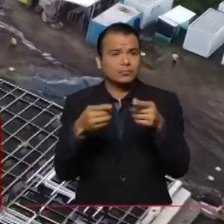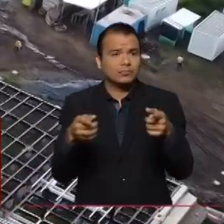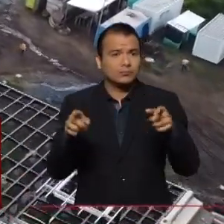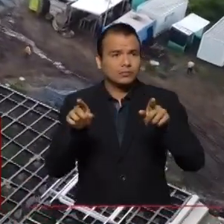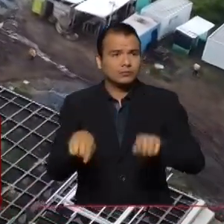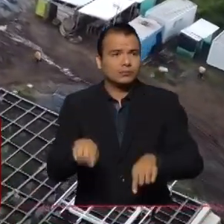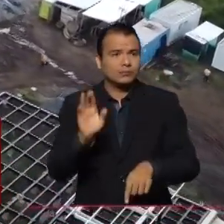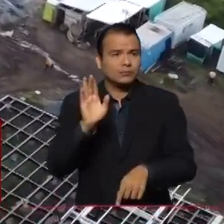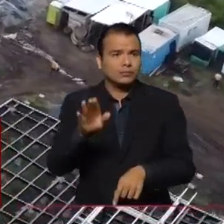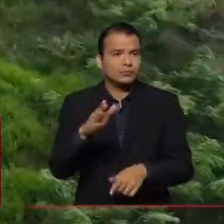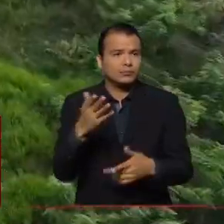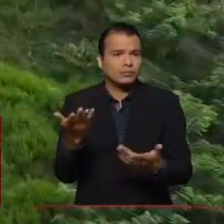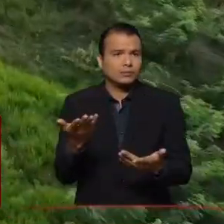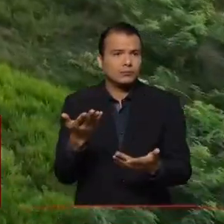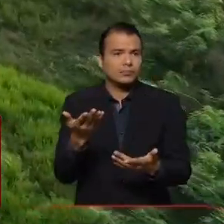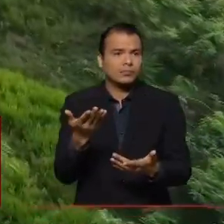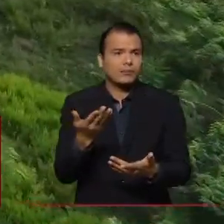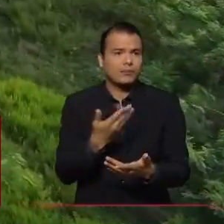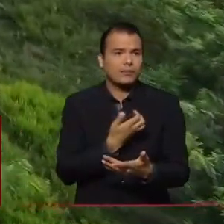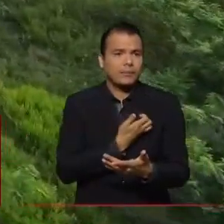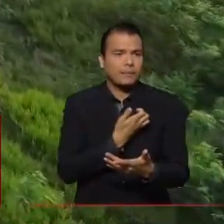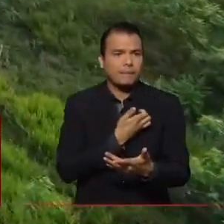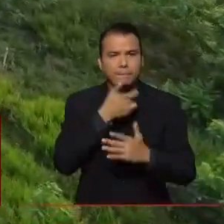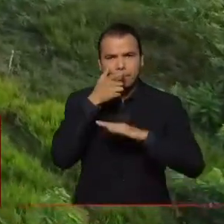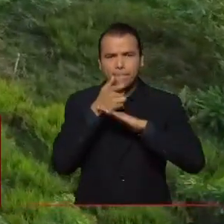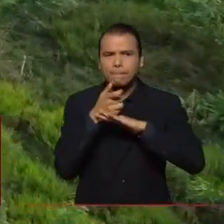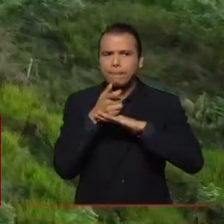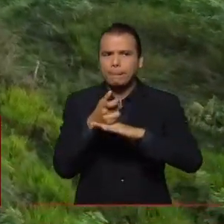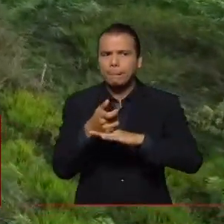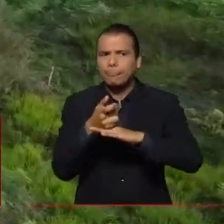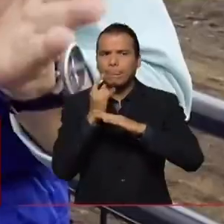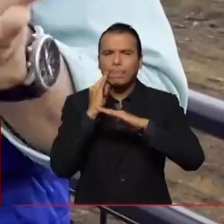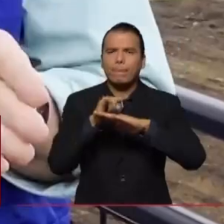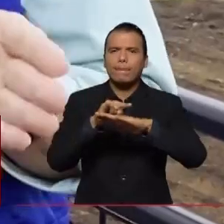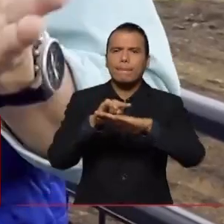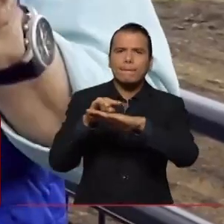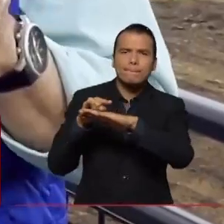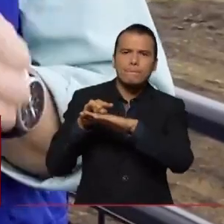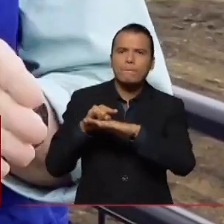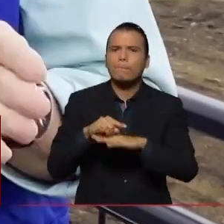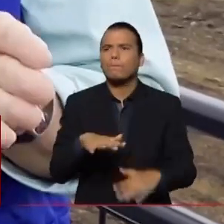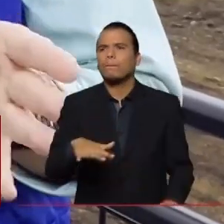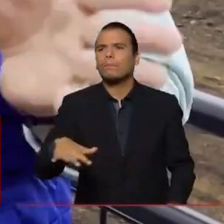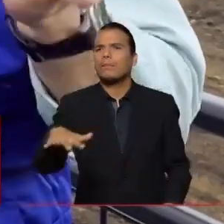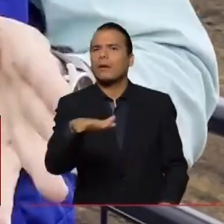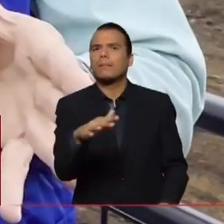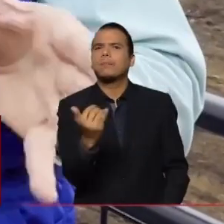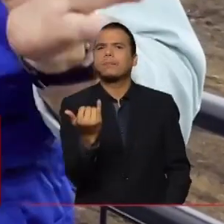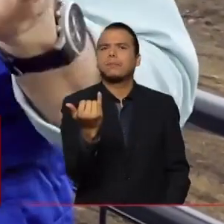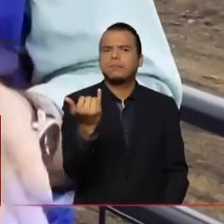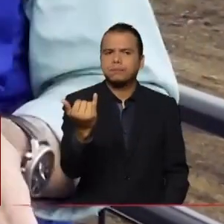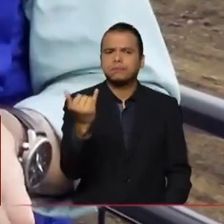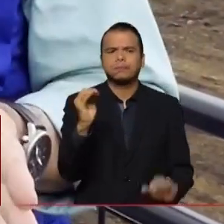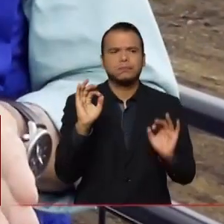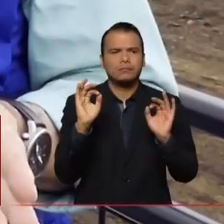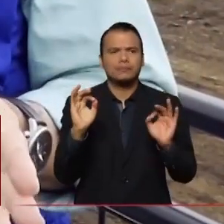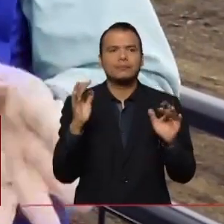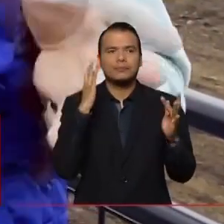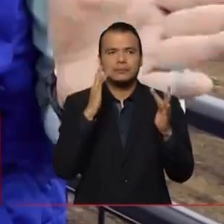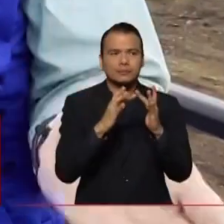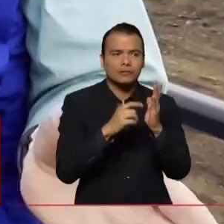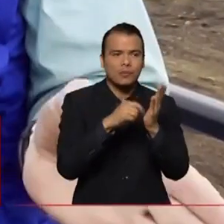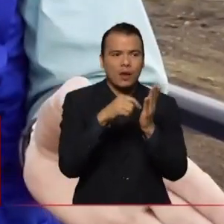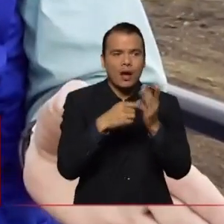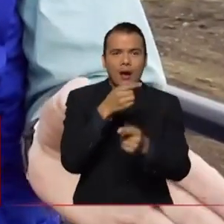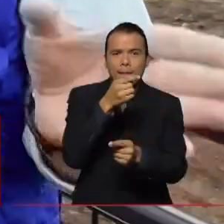a través de la dirección del DACMA, esté allí, constante, vigilante, cumpliendo lo que corresponde con lo pactado dentro del contrato,